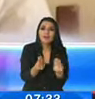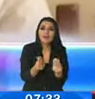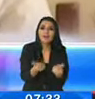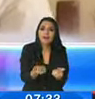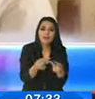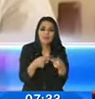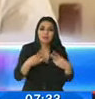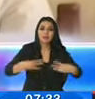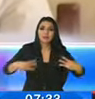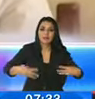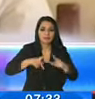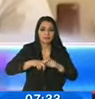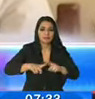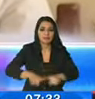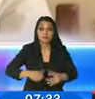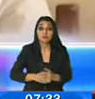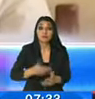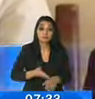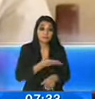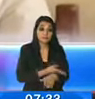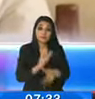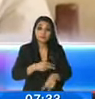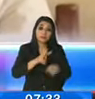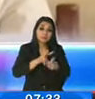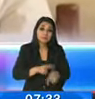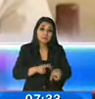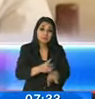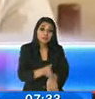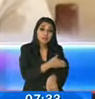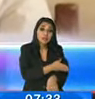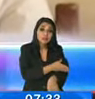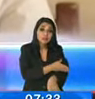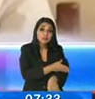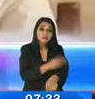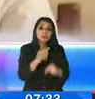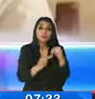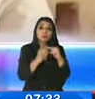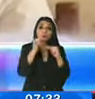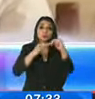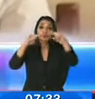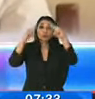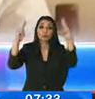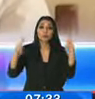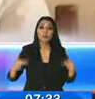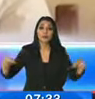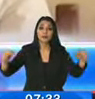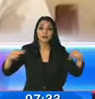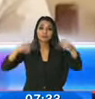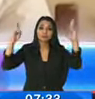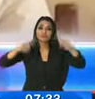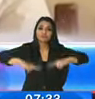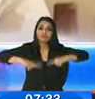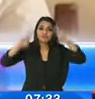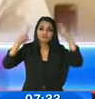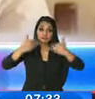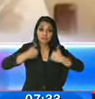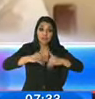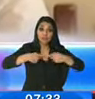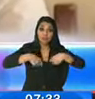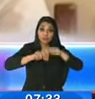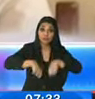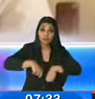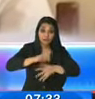etcétera, etcétera. Se ha realizado un estudio previo para construir el puente. Y todo, y dentro de la contratación,